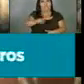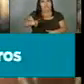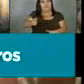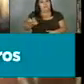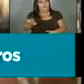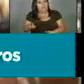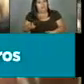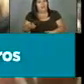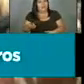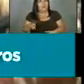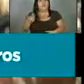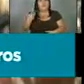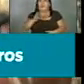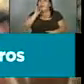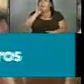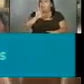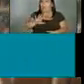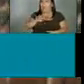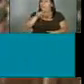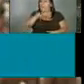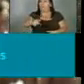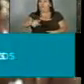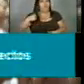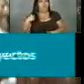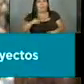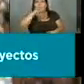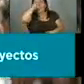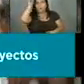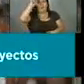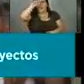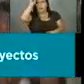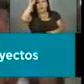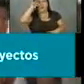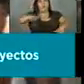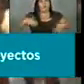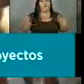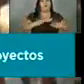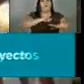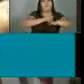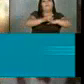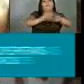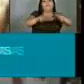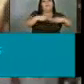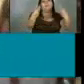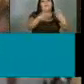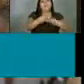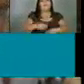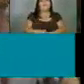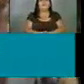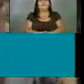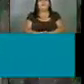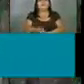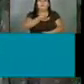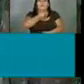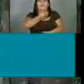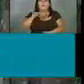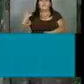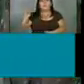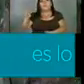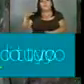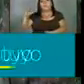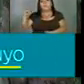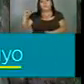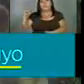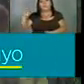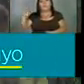semanas, pues han señalado que es una de las acciones más efectivas para luchar contra las pandillas. Este es un informe de Rocío